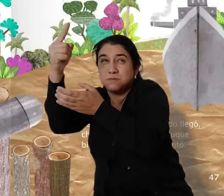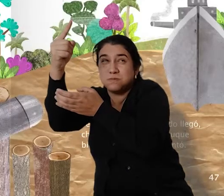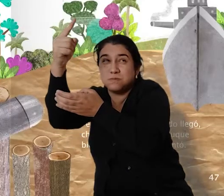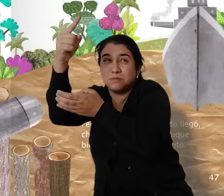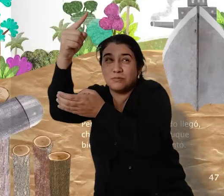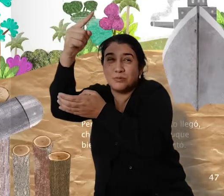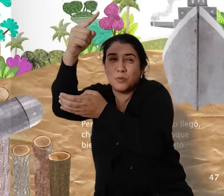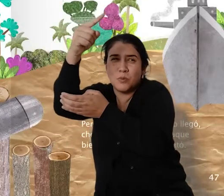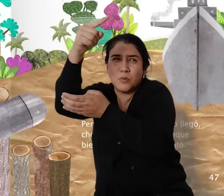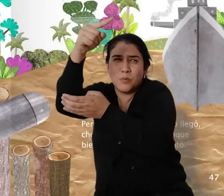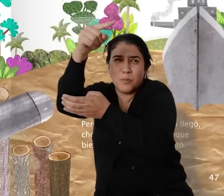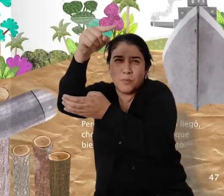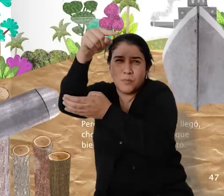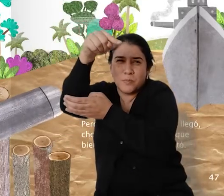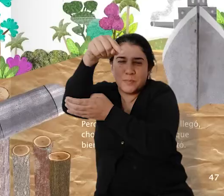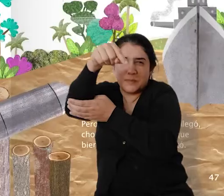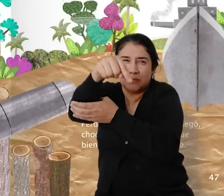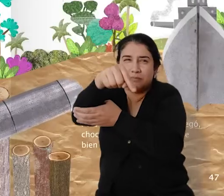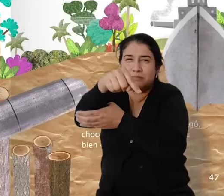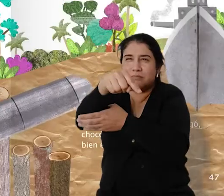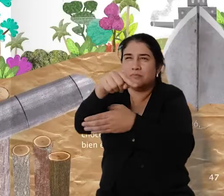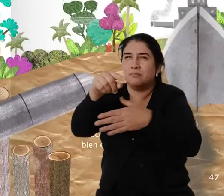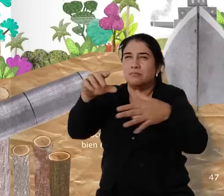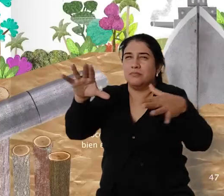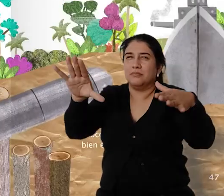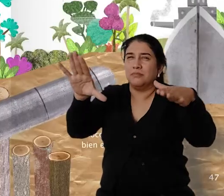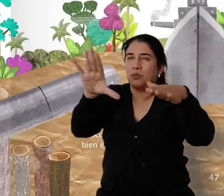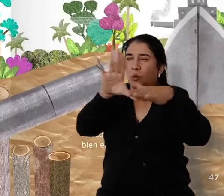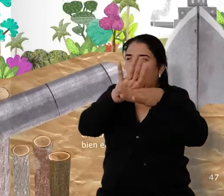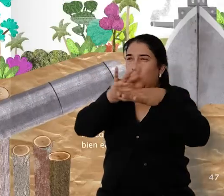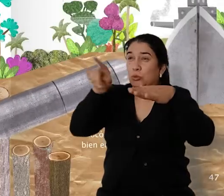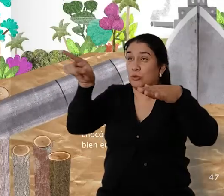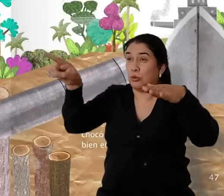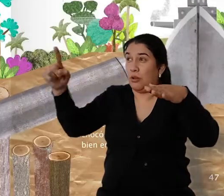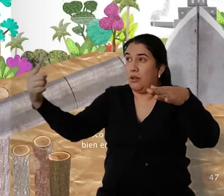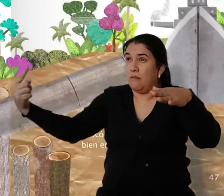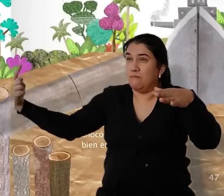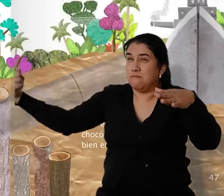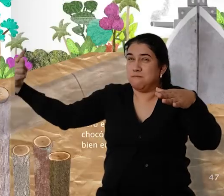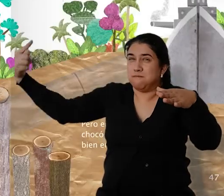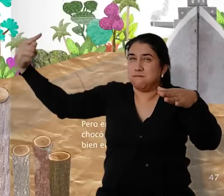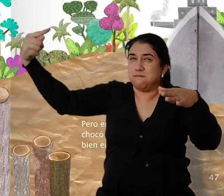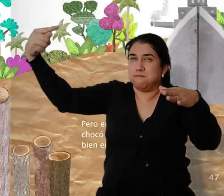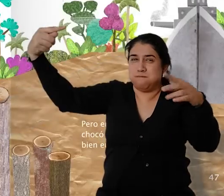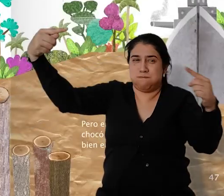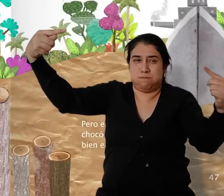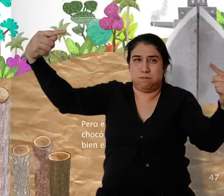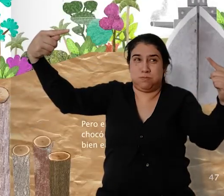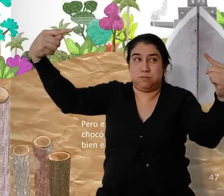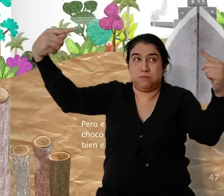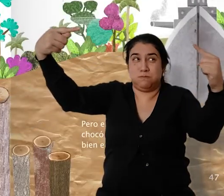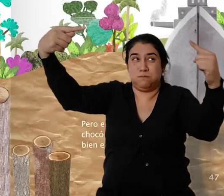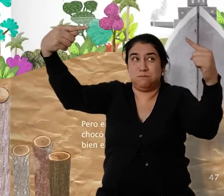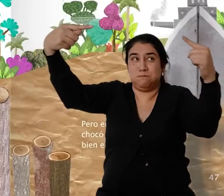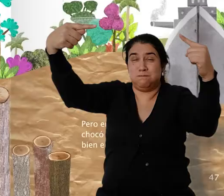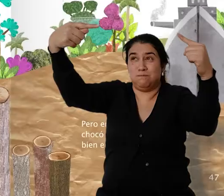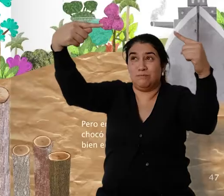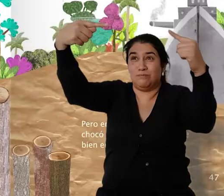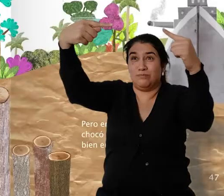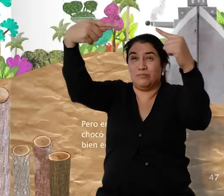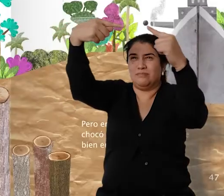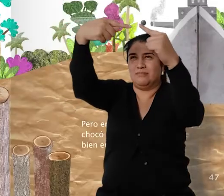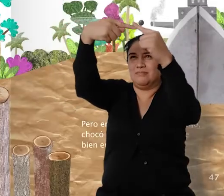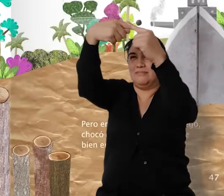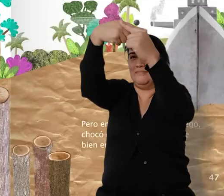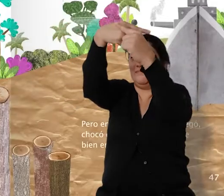torpedo, lo lanzó contra el buque. Ya era tiempo. En ese instante el acorazado lanzaba su segundo